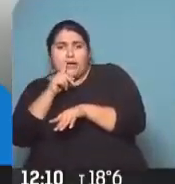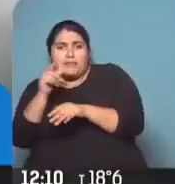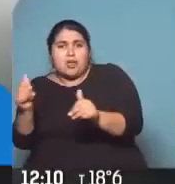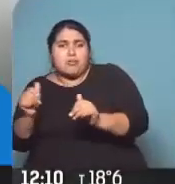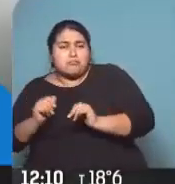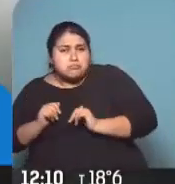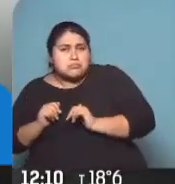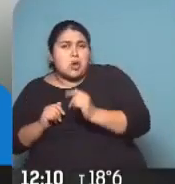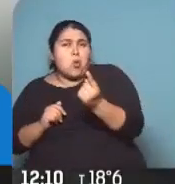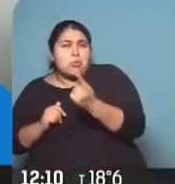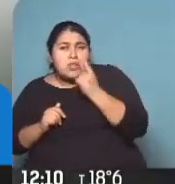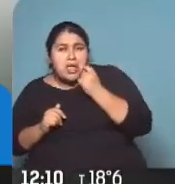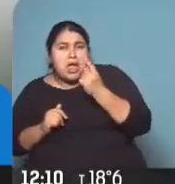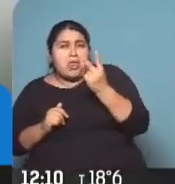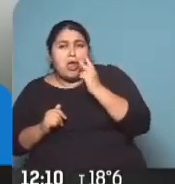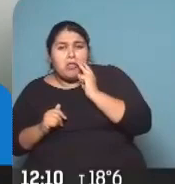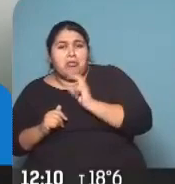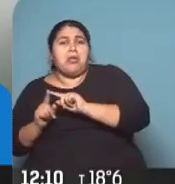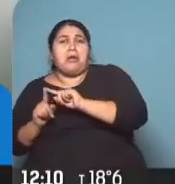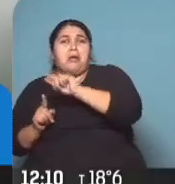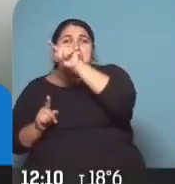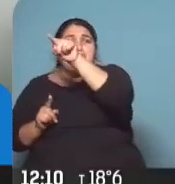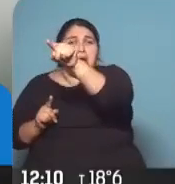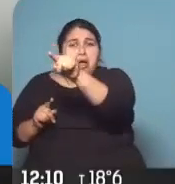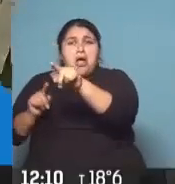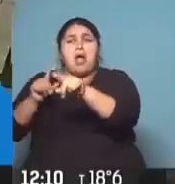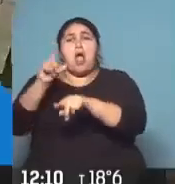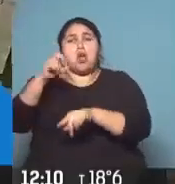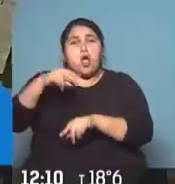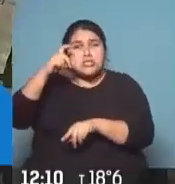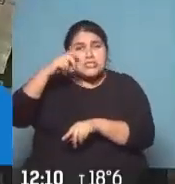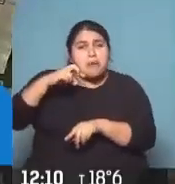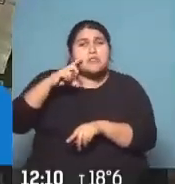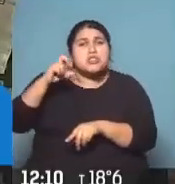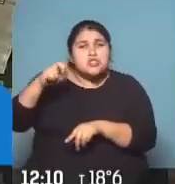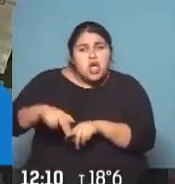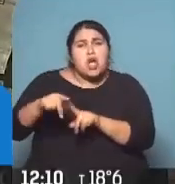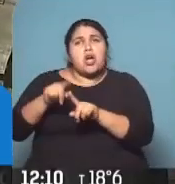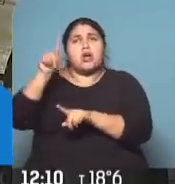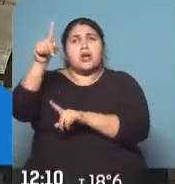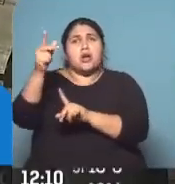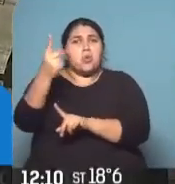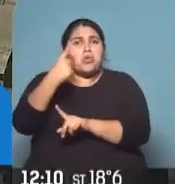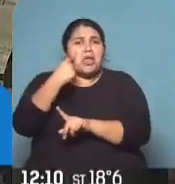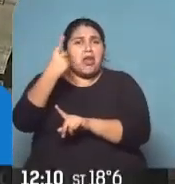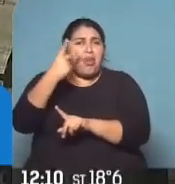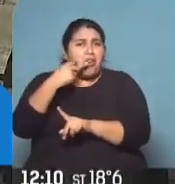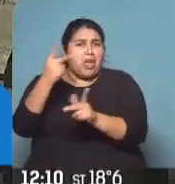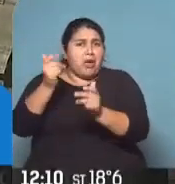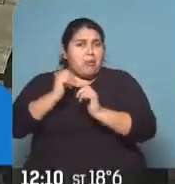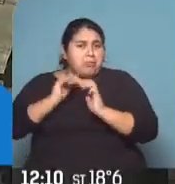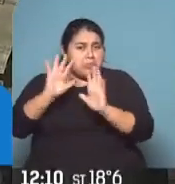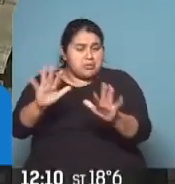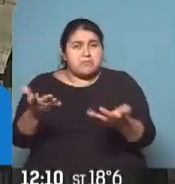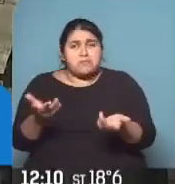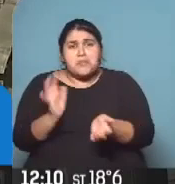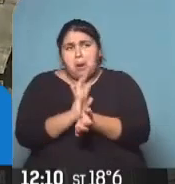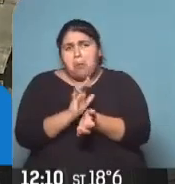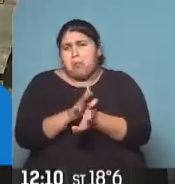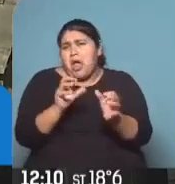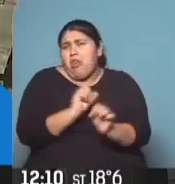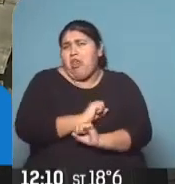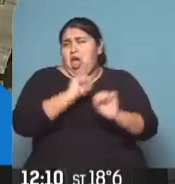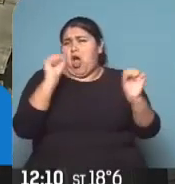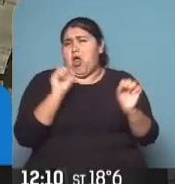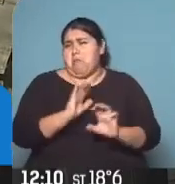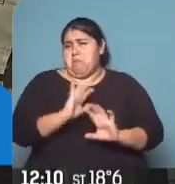días o lo mismo le pasa al en concepción o en los portales que está a brito la provincia y esto no es casualidad como